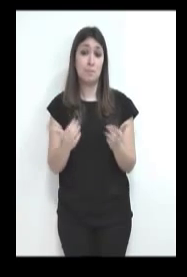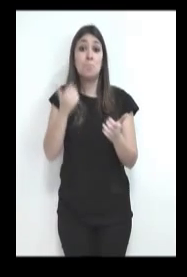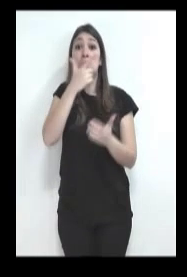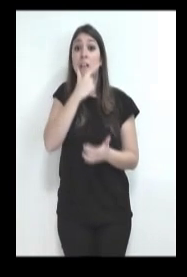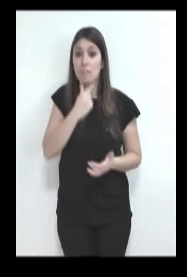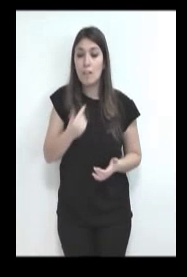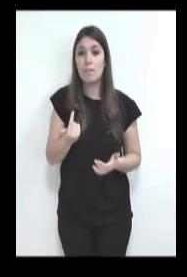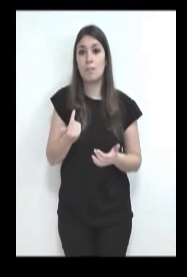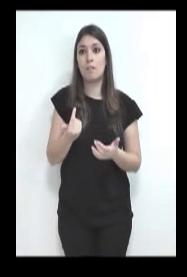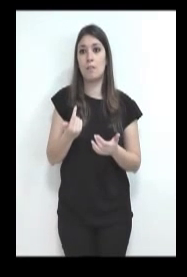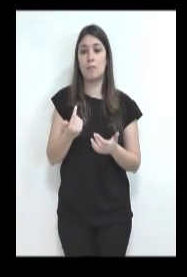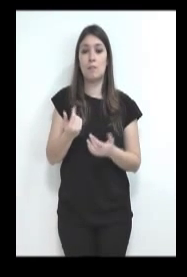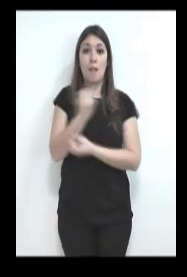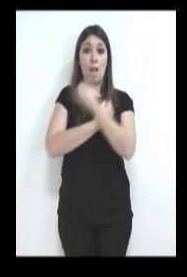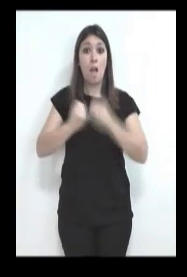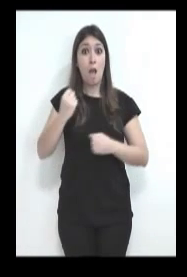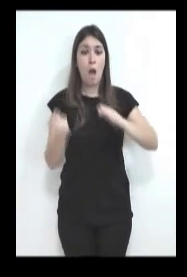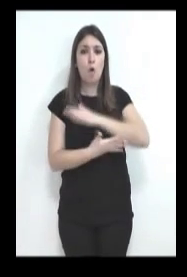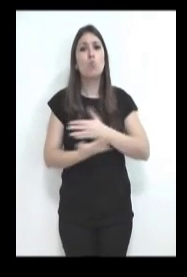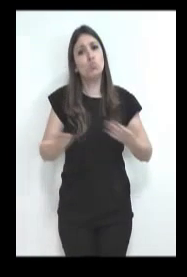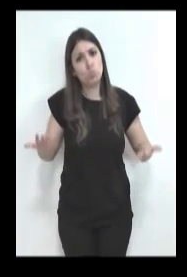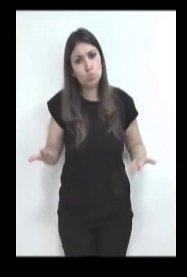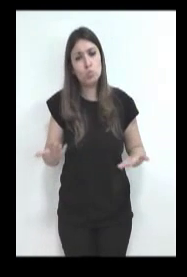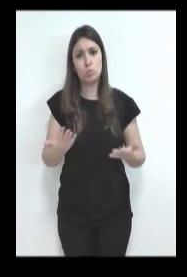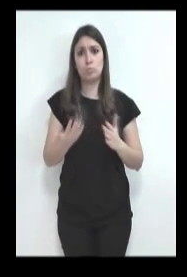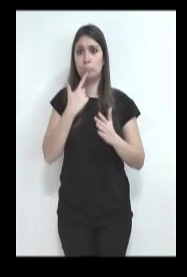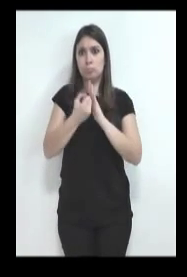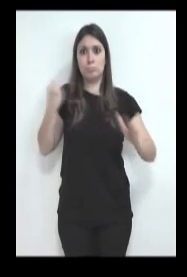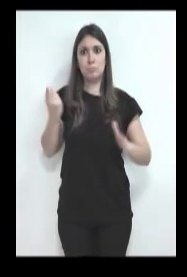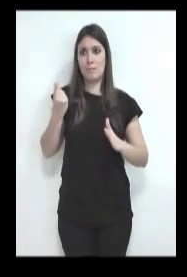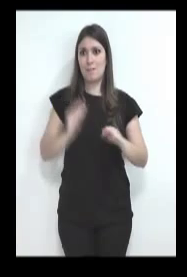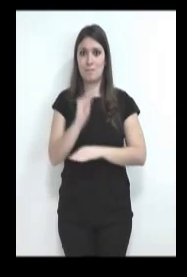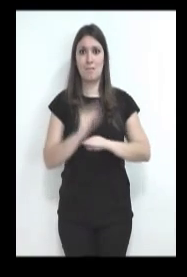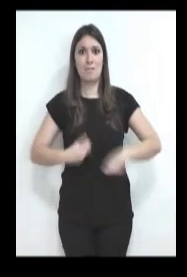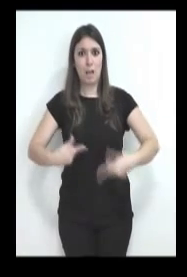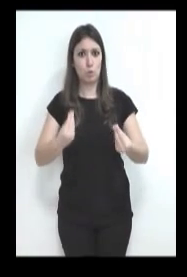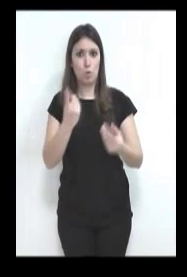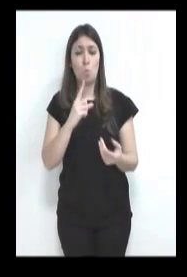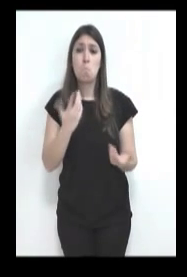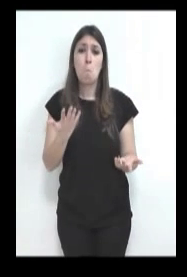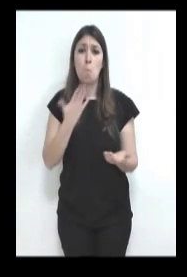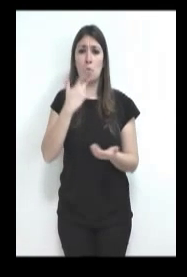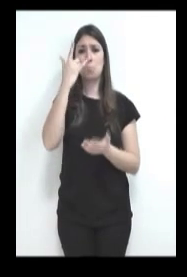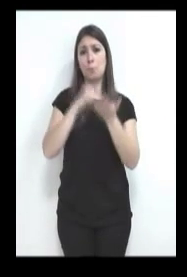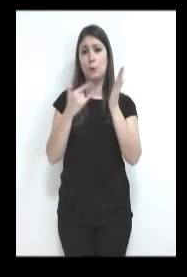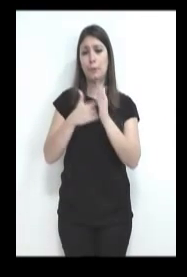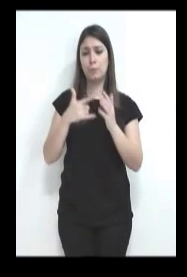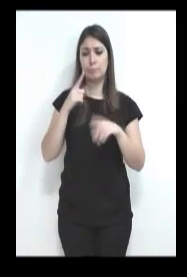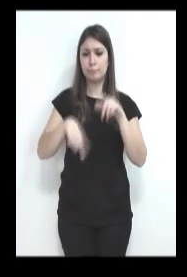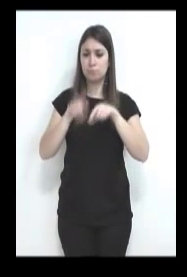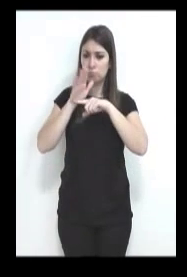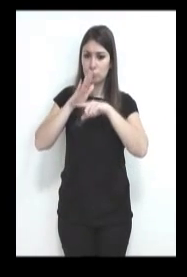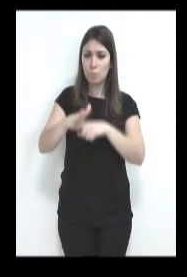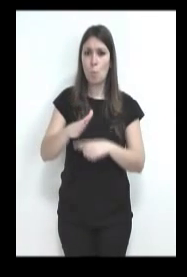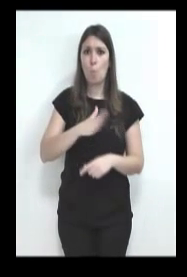fácil de entrar es el ahorro. Eso está claro. Si planteamos un proyecto con el que se consigue